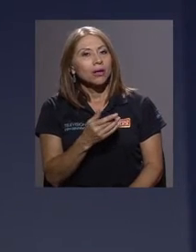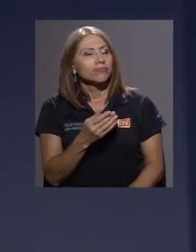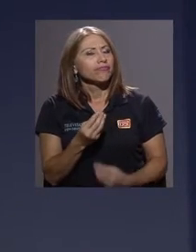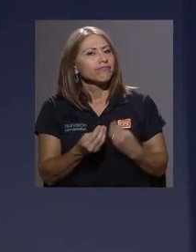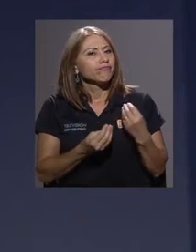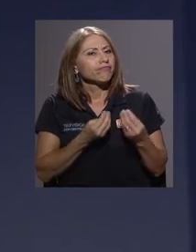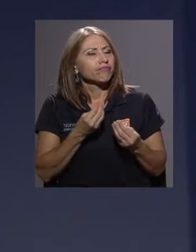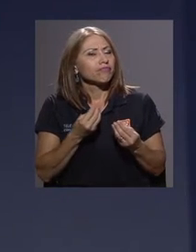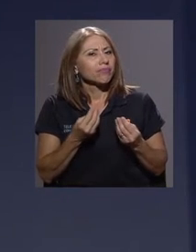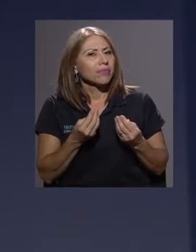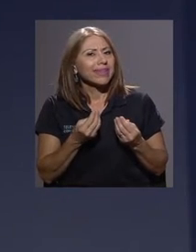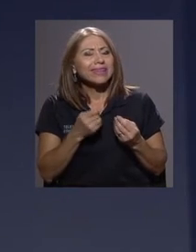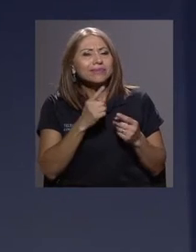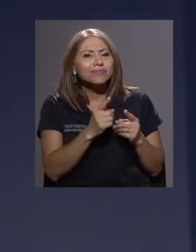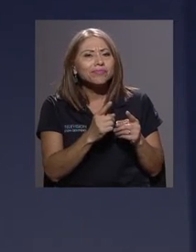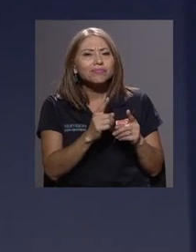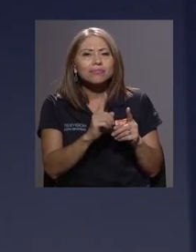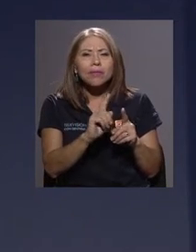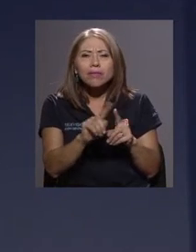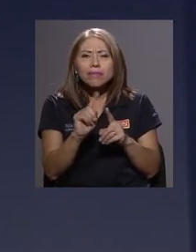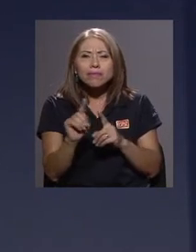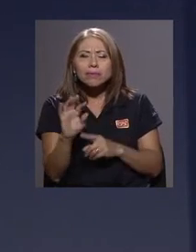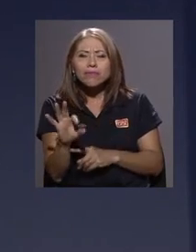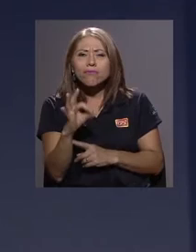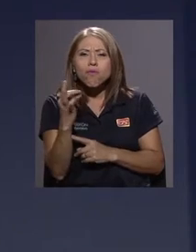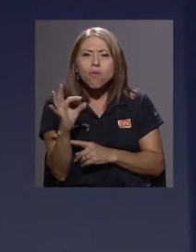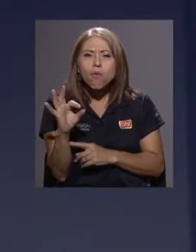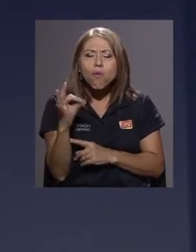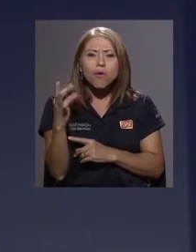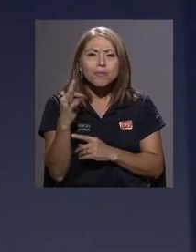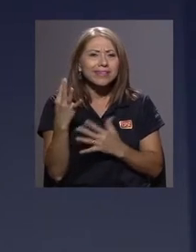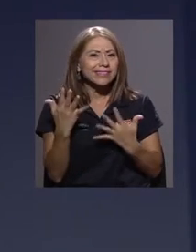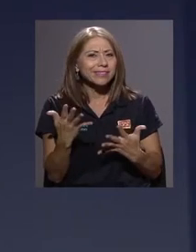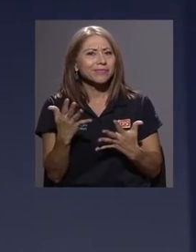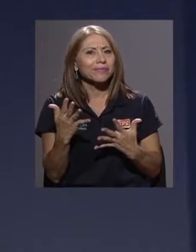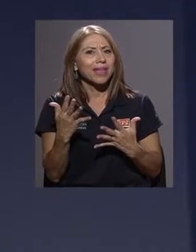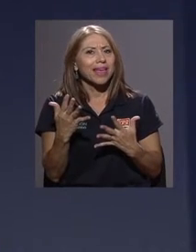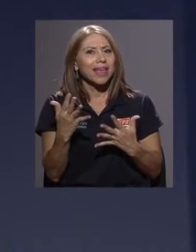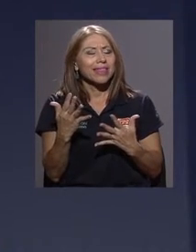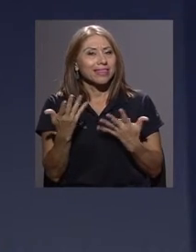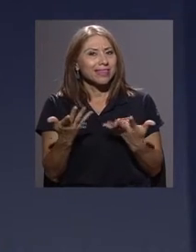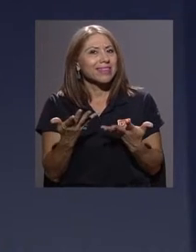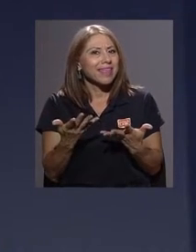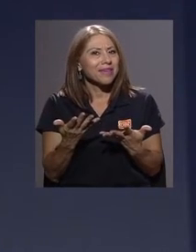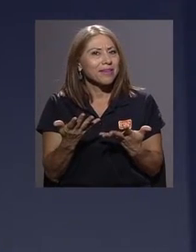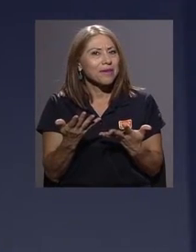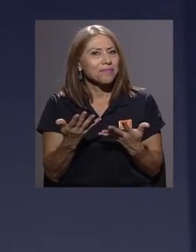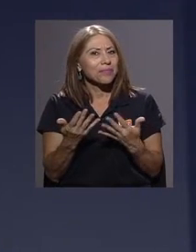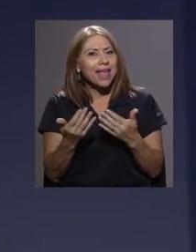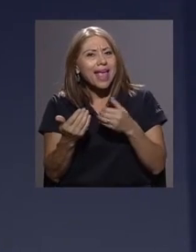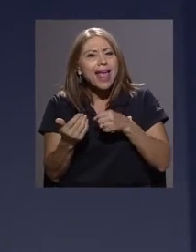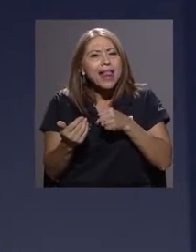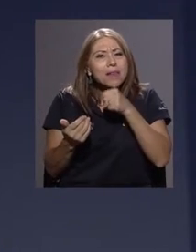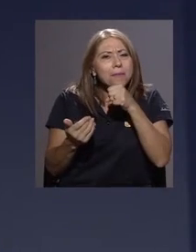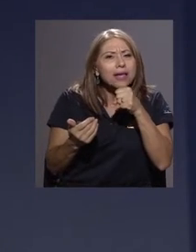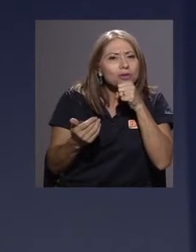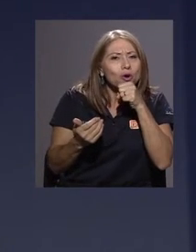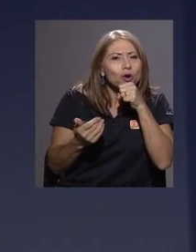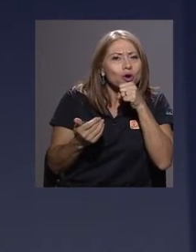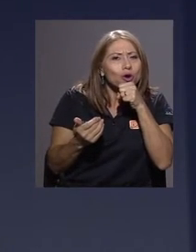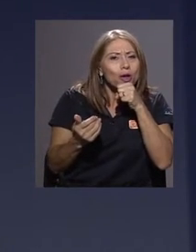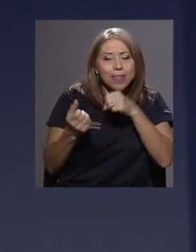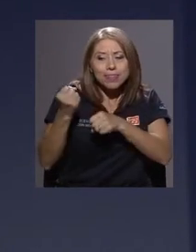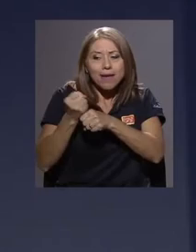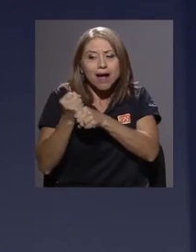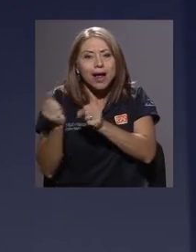como se dan esos mecanismos de juntar al mayor para trabajar también con el joven que es algo